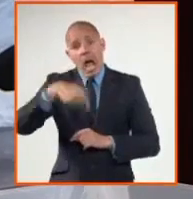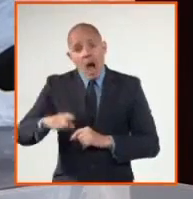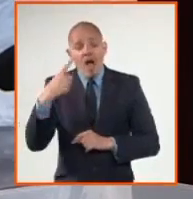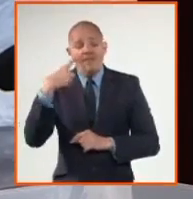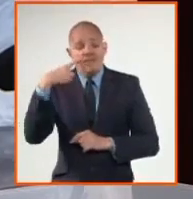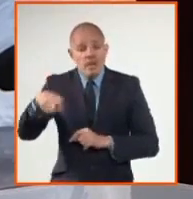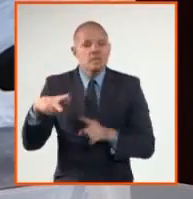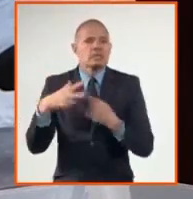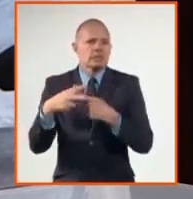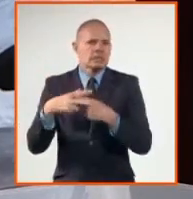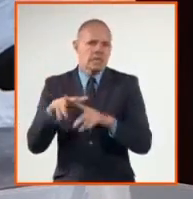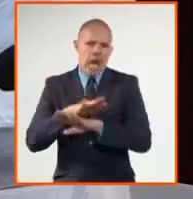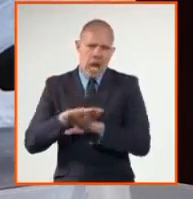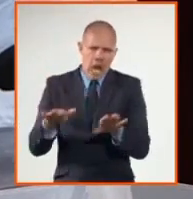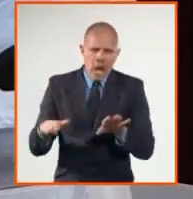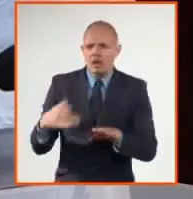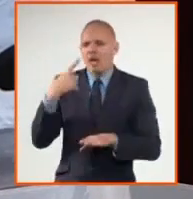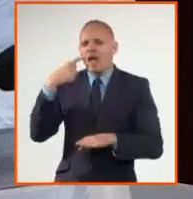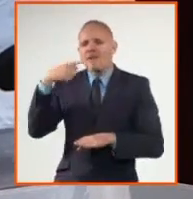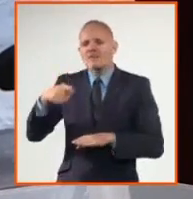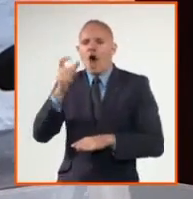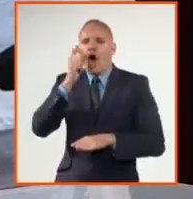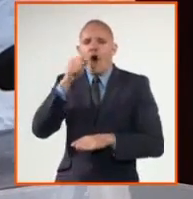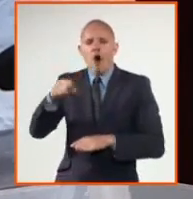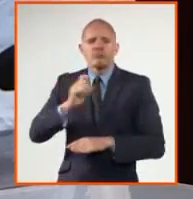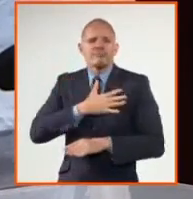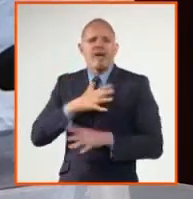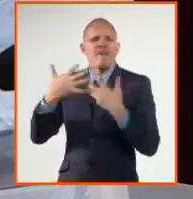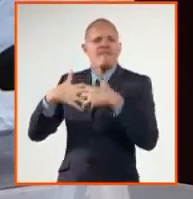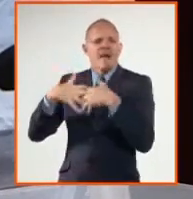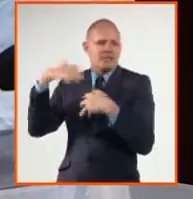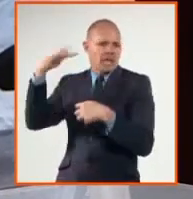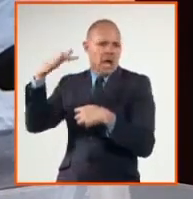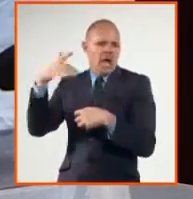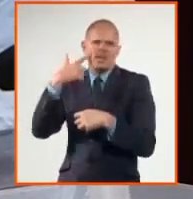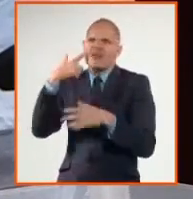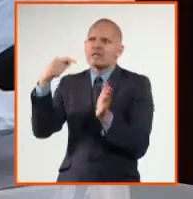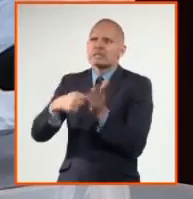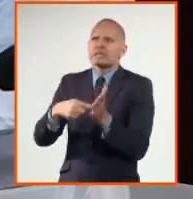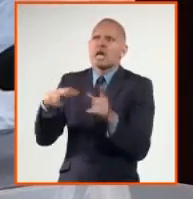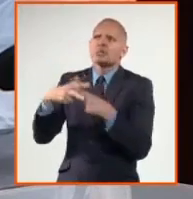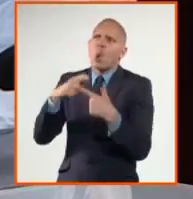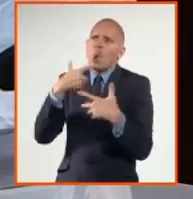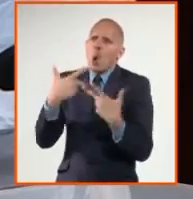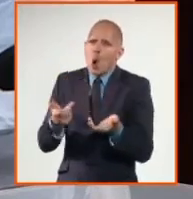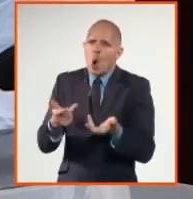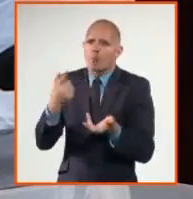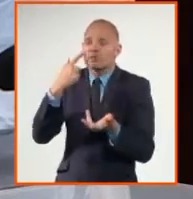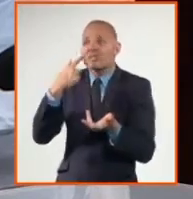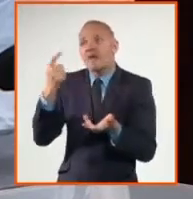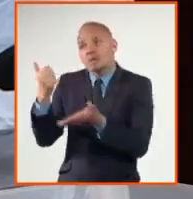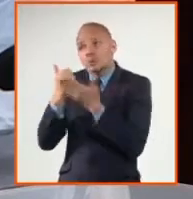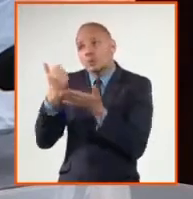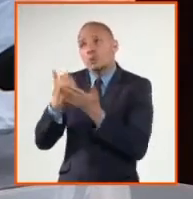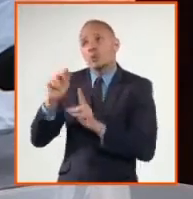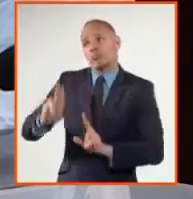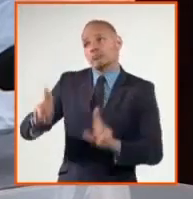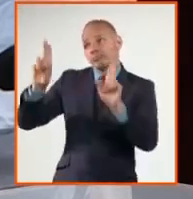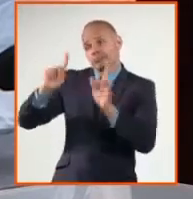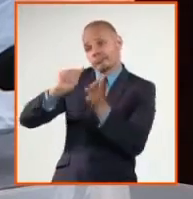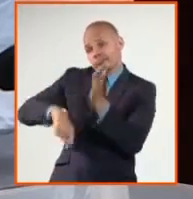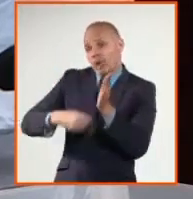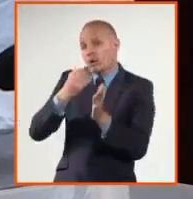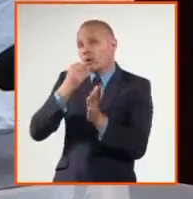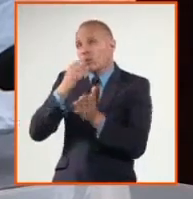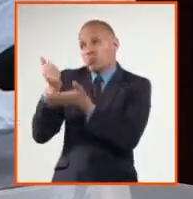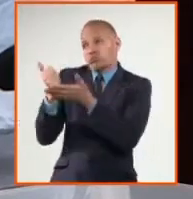también con el diseñador y fabricante para poder y llegar a una solución de compromiso que nos permita entrar el bloque